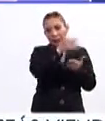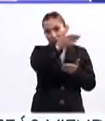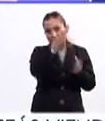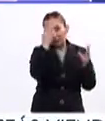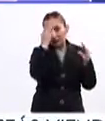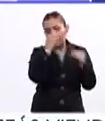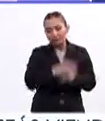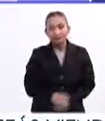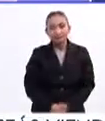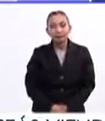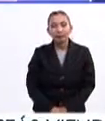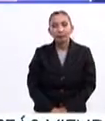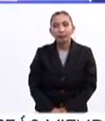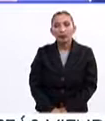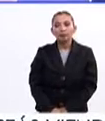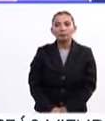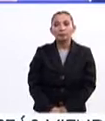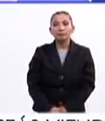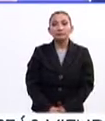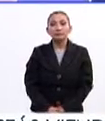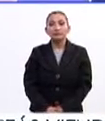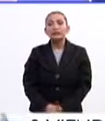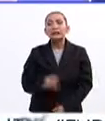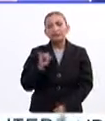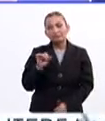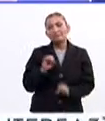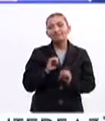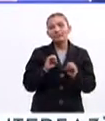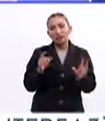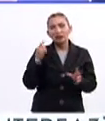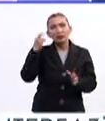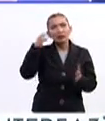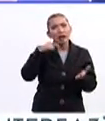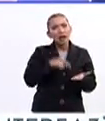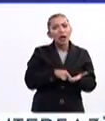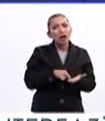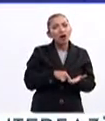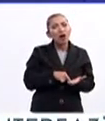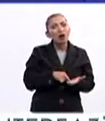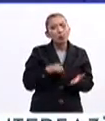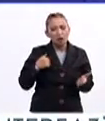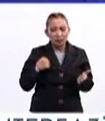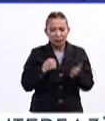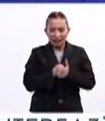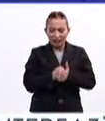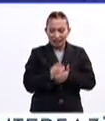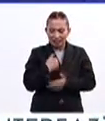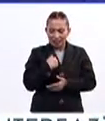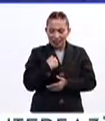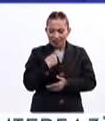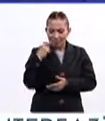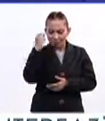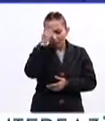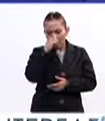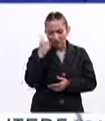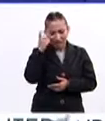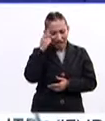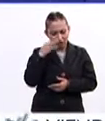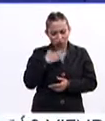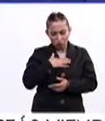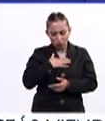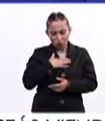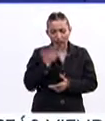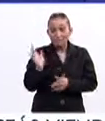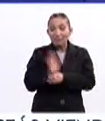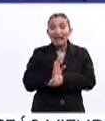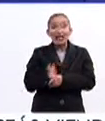a él. Claro. Pero sí, claro, creo que más que satisfacer el punto de vista del director,